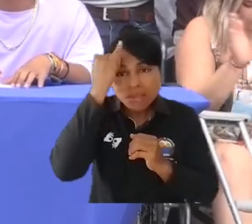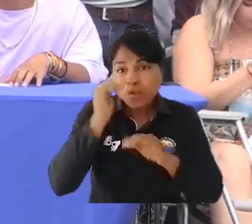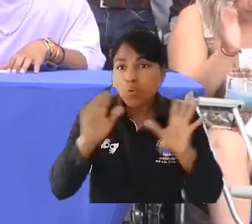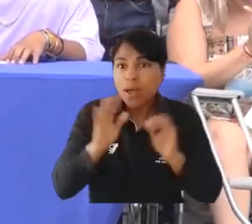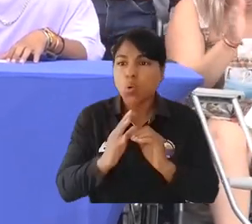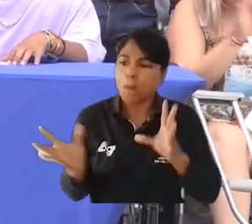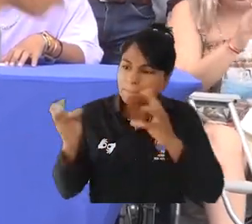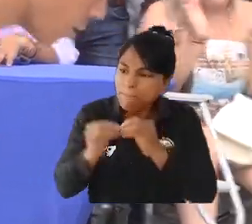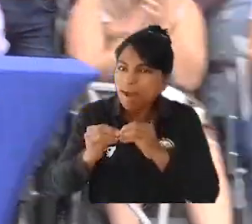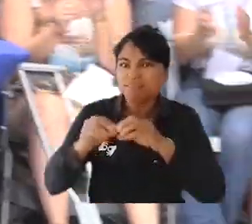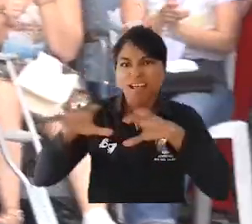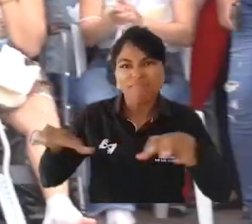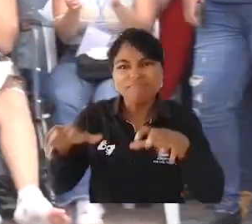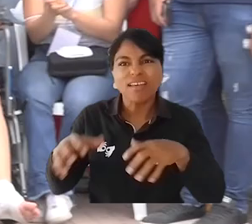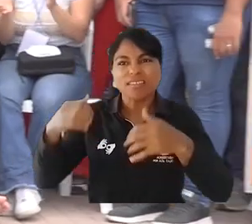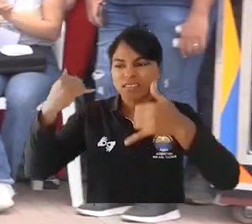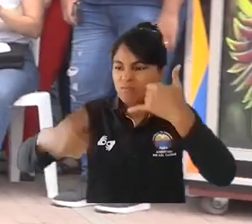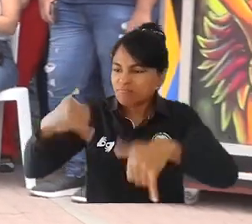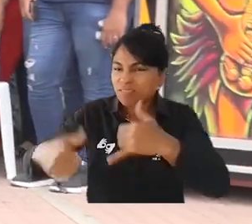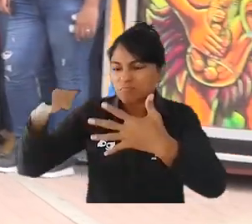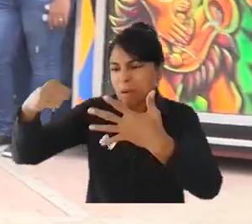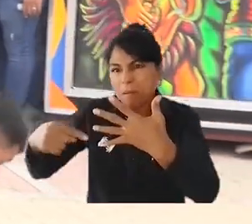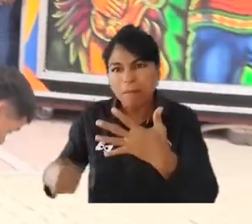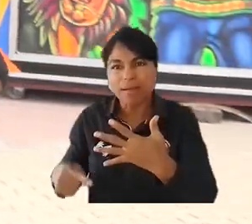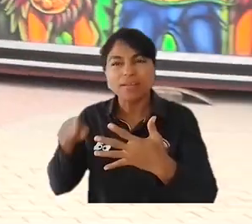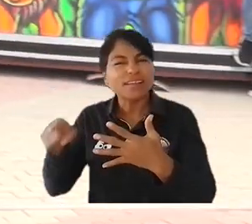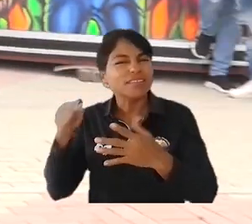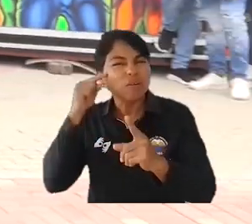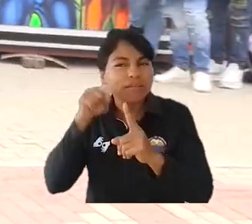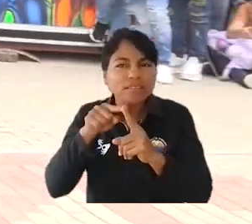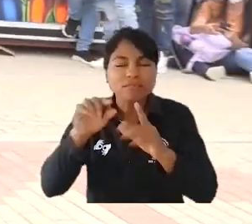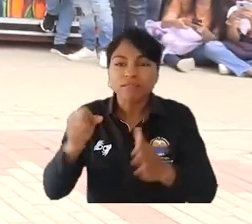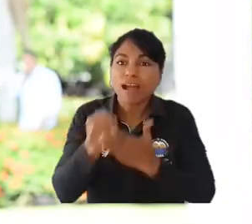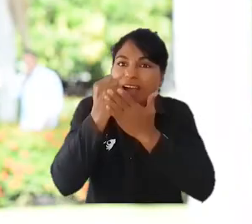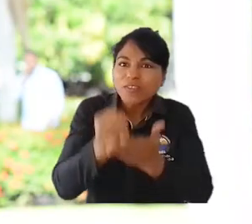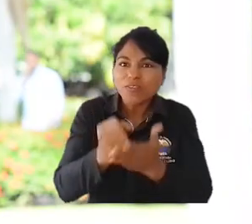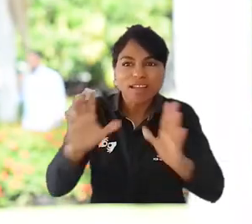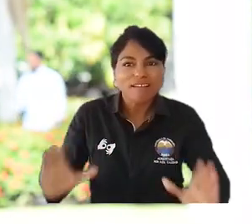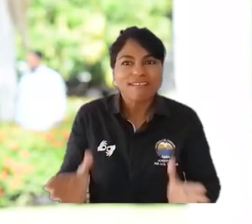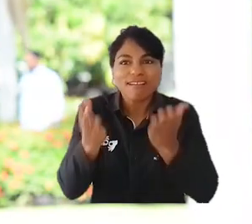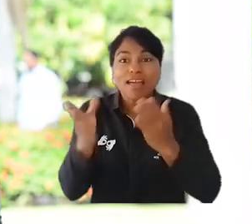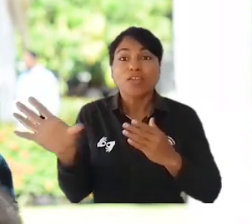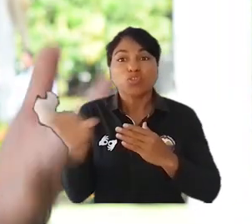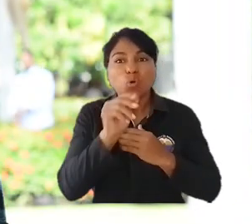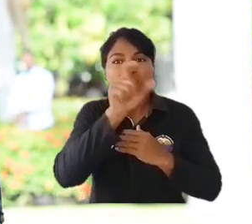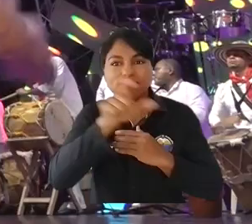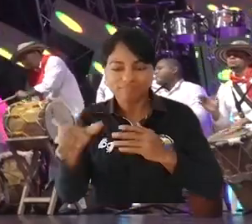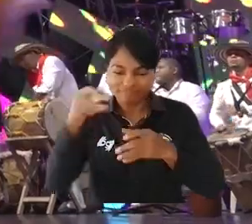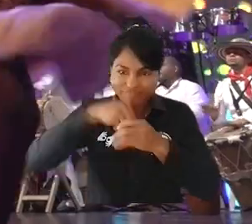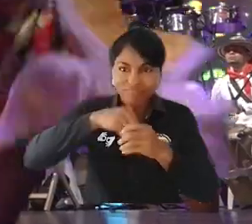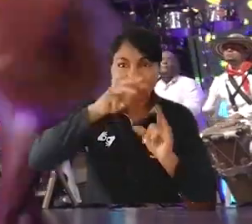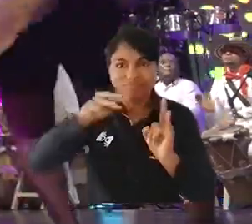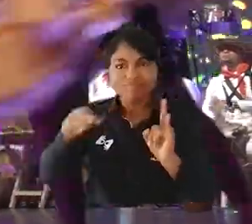el bienestar de toda la comunidad Unimagdalena para que en ese espacio de prácticas culturales